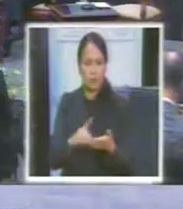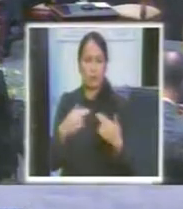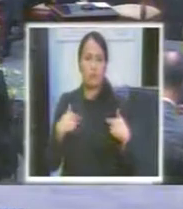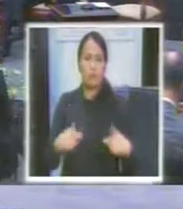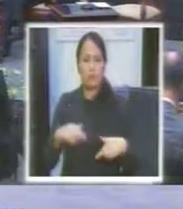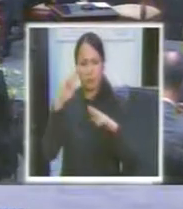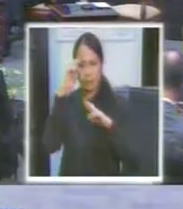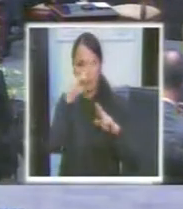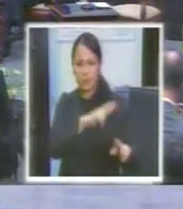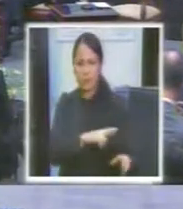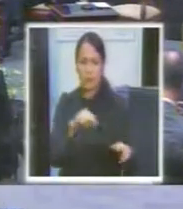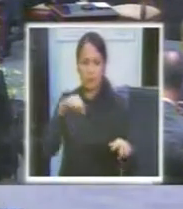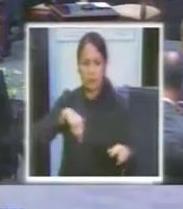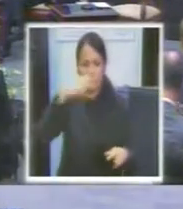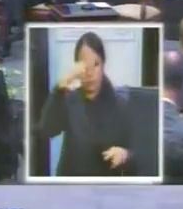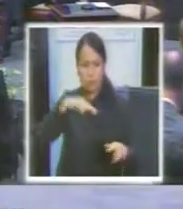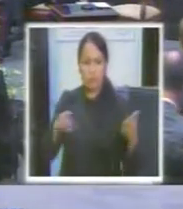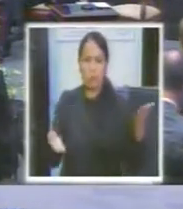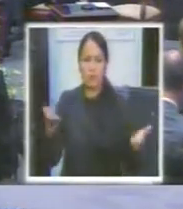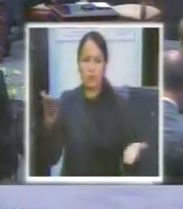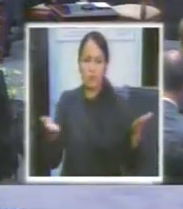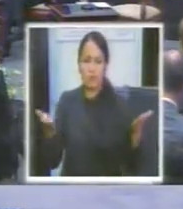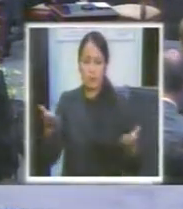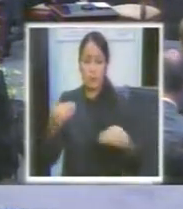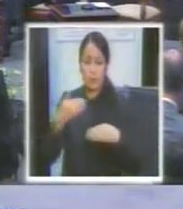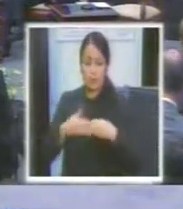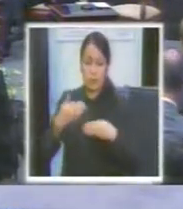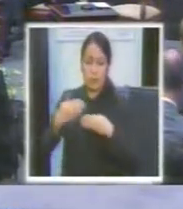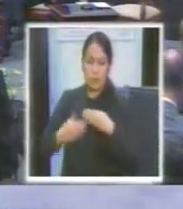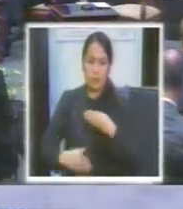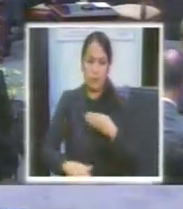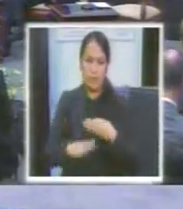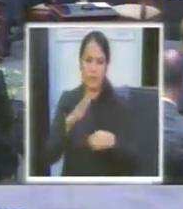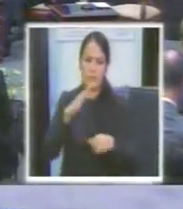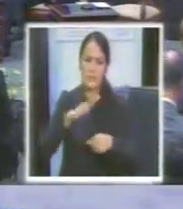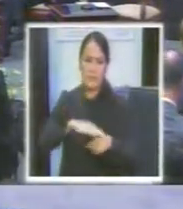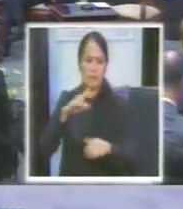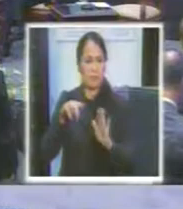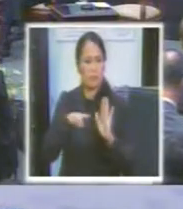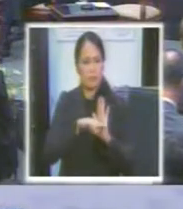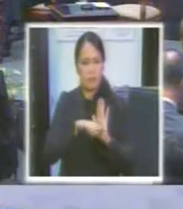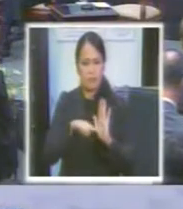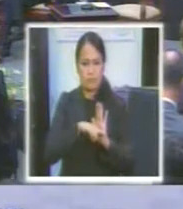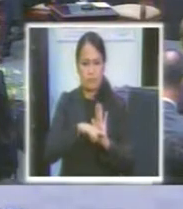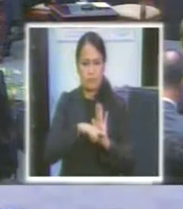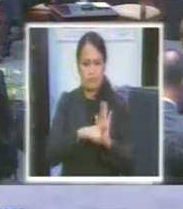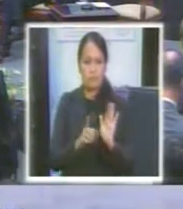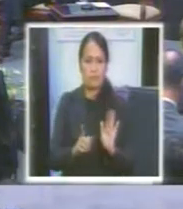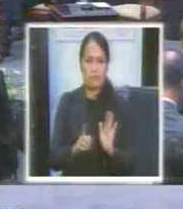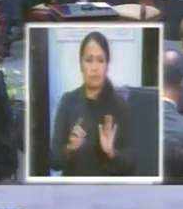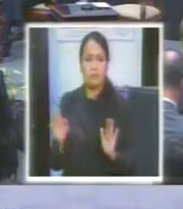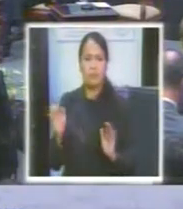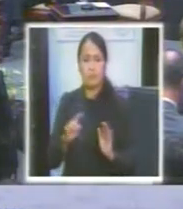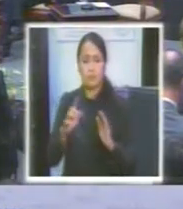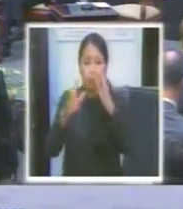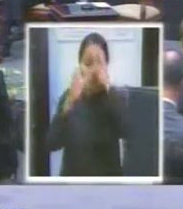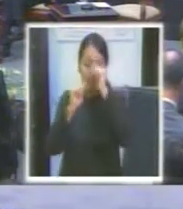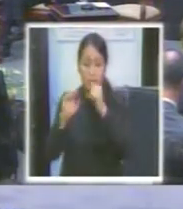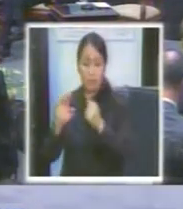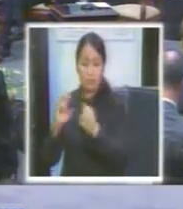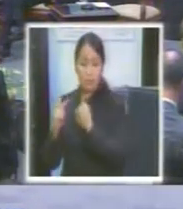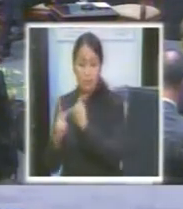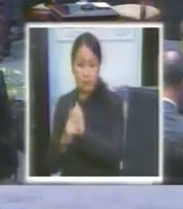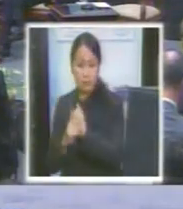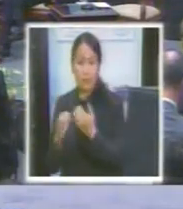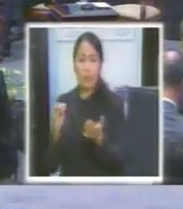humanos, el balance para México tiende a ser, desde entonces, cada vez más negativo. Pese a ello, el acuerdo con la Unión Europea